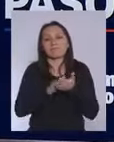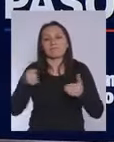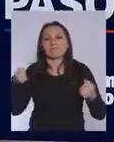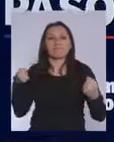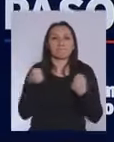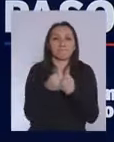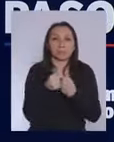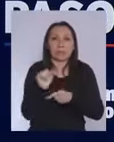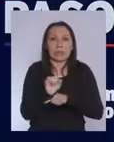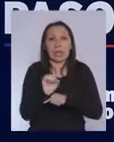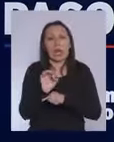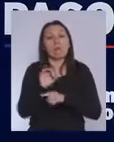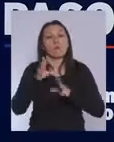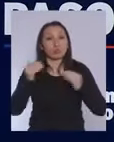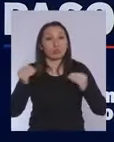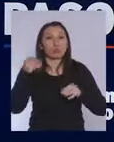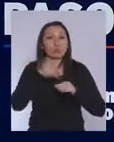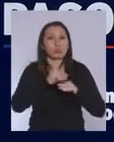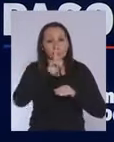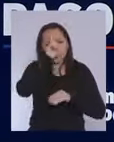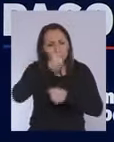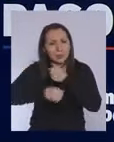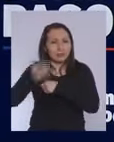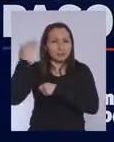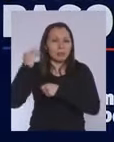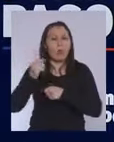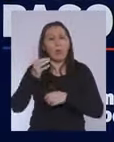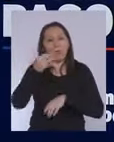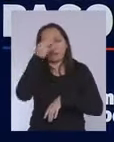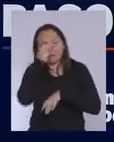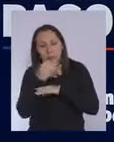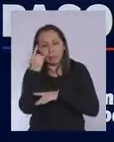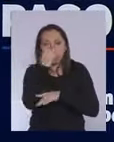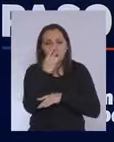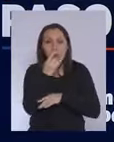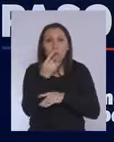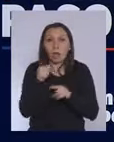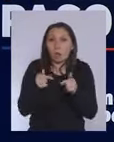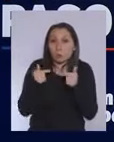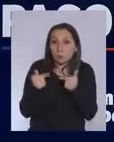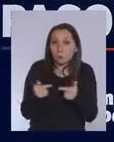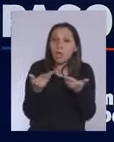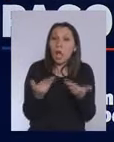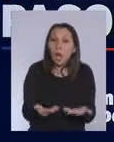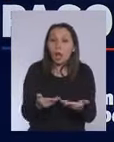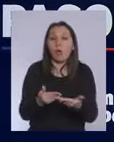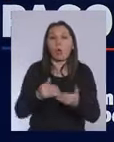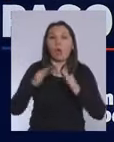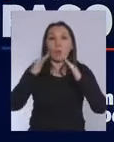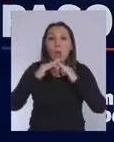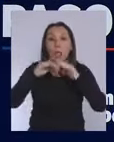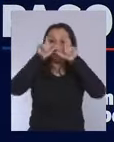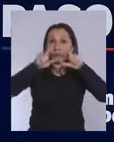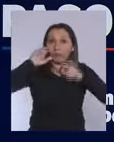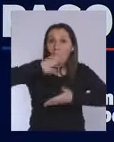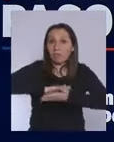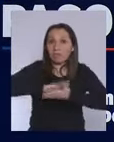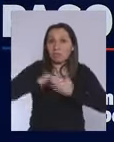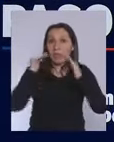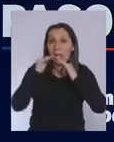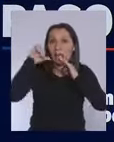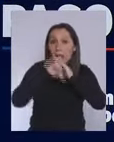tránsito es decir traumas como también por intoxicaciones afortunadamente el llamado del fondear en tu casa también